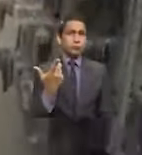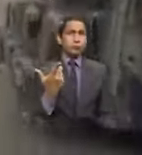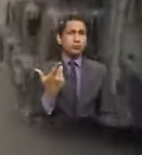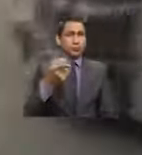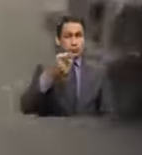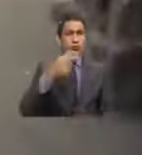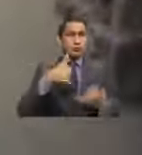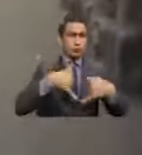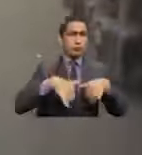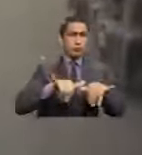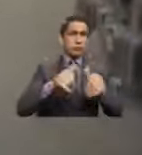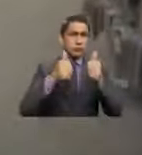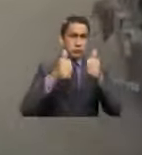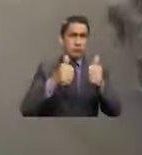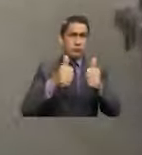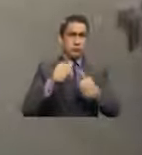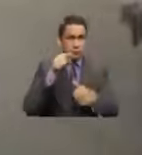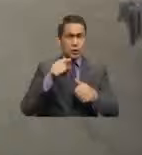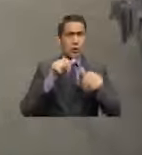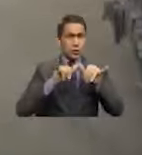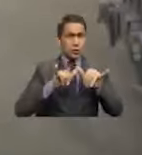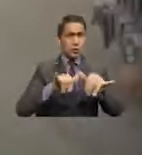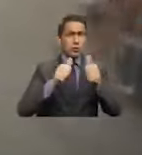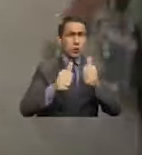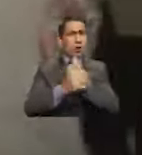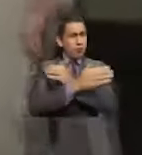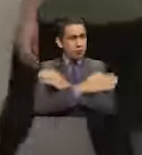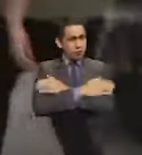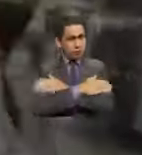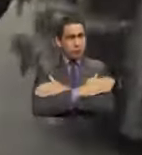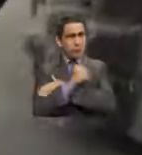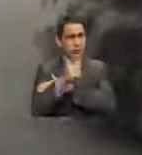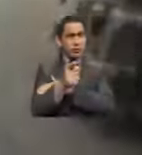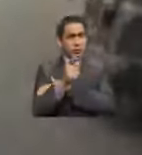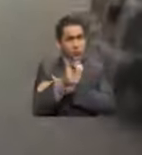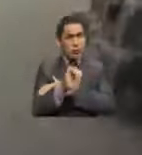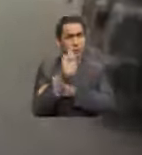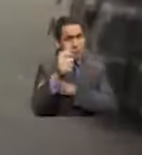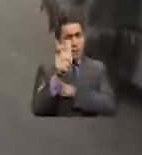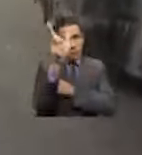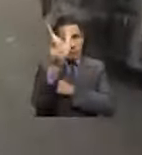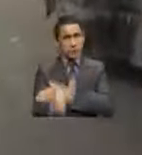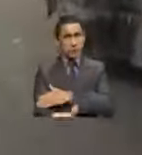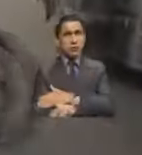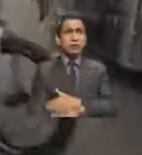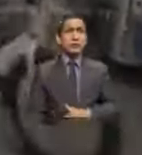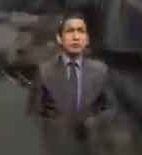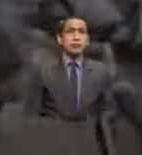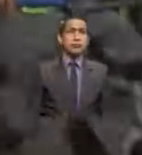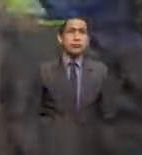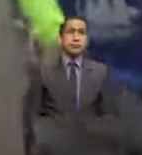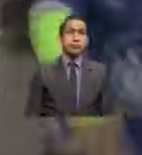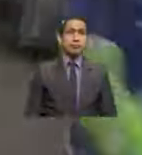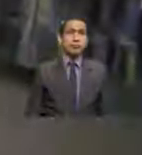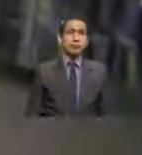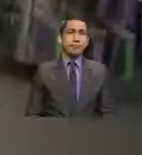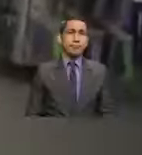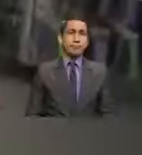de verdad. Siga adelante. Gracias. Nosotros lo felicitamos porque usted es un hombre ejemplar. Gracias. De verdad. Gracias a